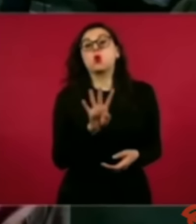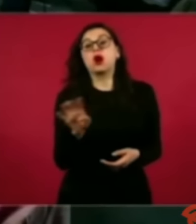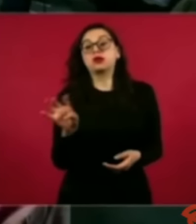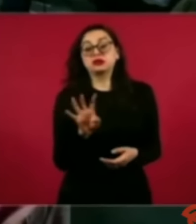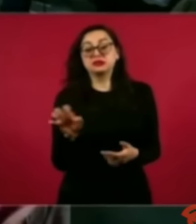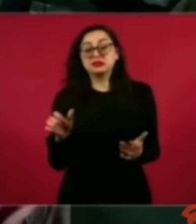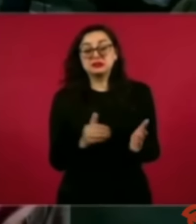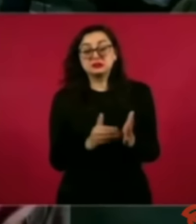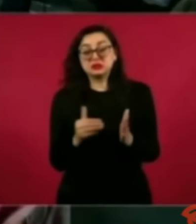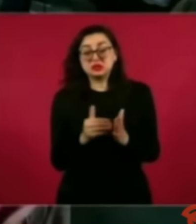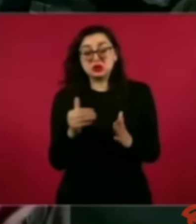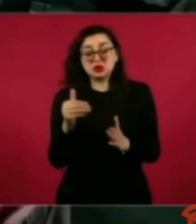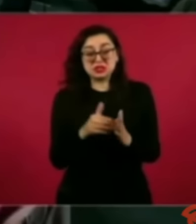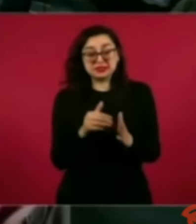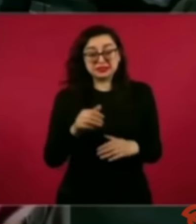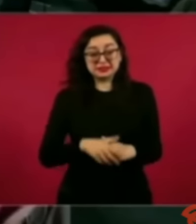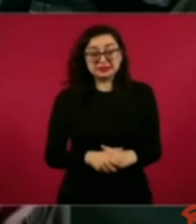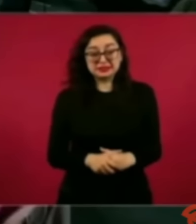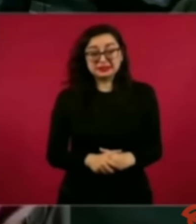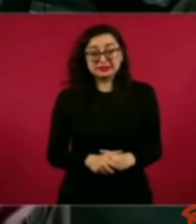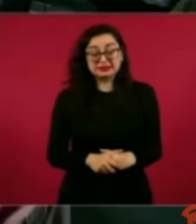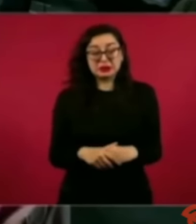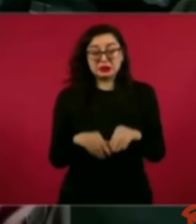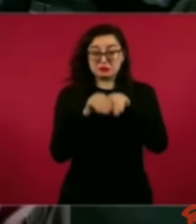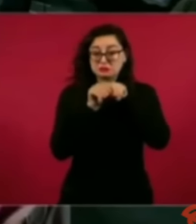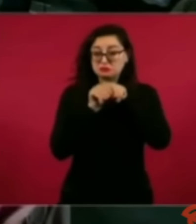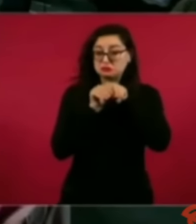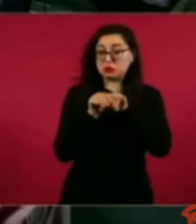millones de alcance.